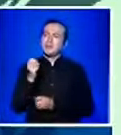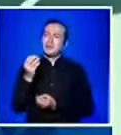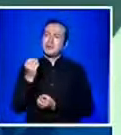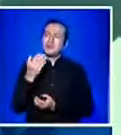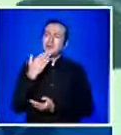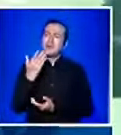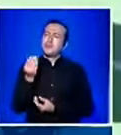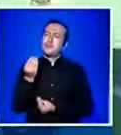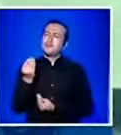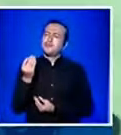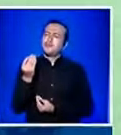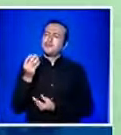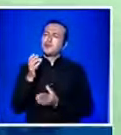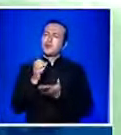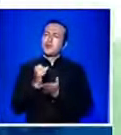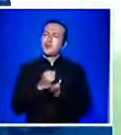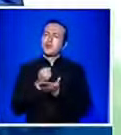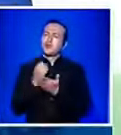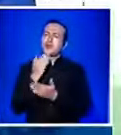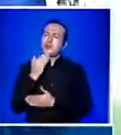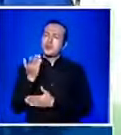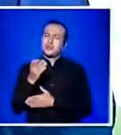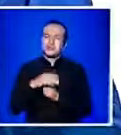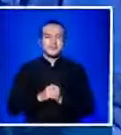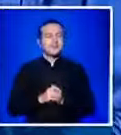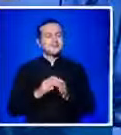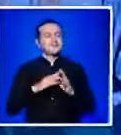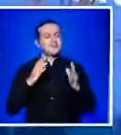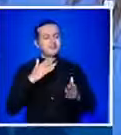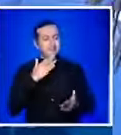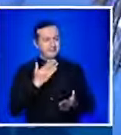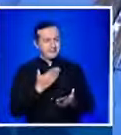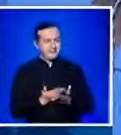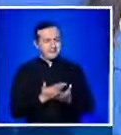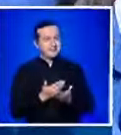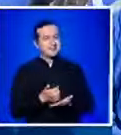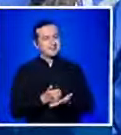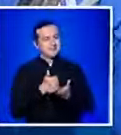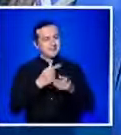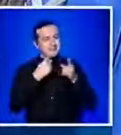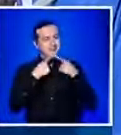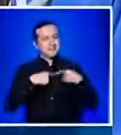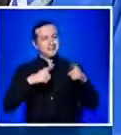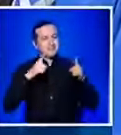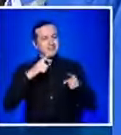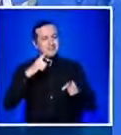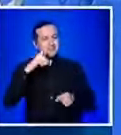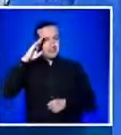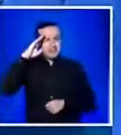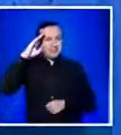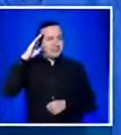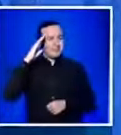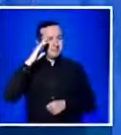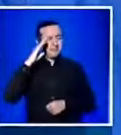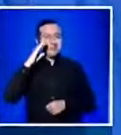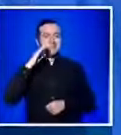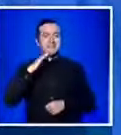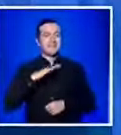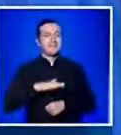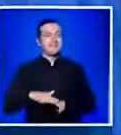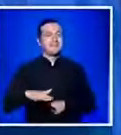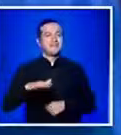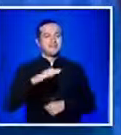¿en qué consiste este curso que van a brindar? Muchas gracias por ayudarnos a difundir el trabajo que realiza nuestra Policía Nacional